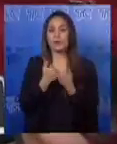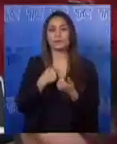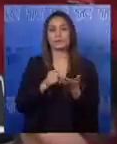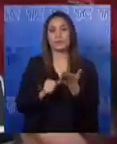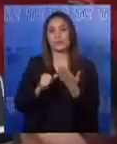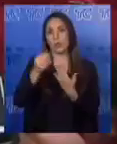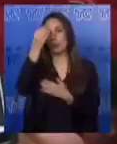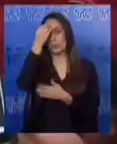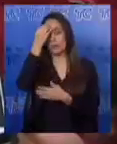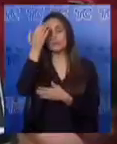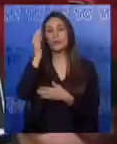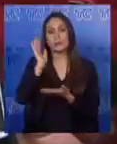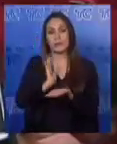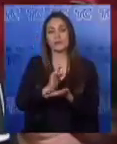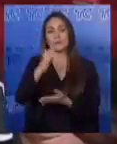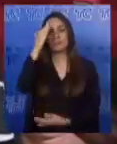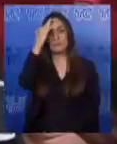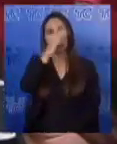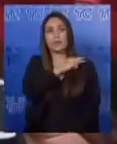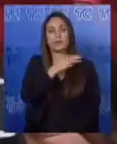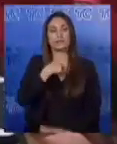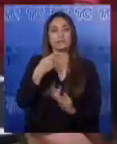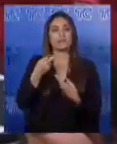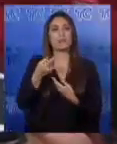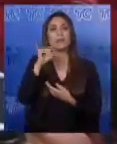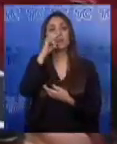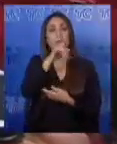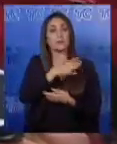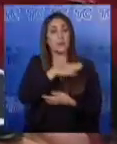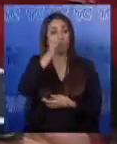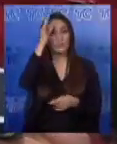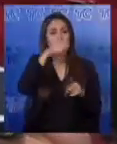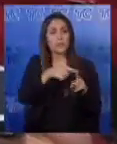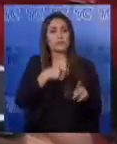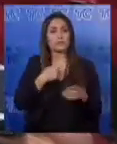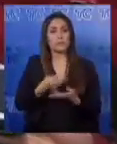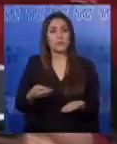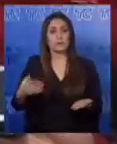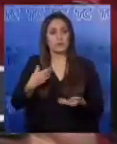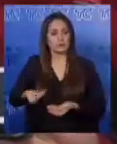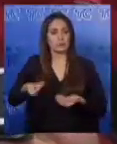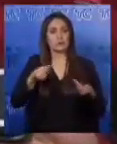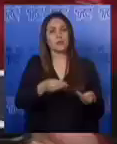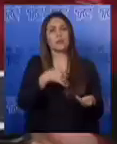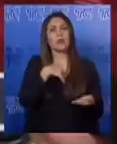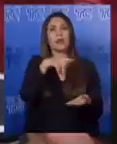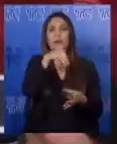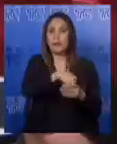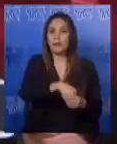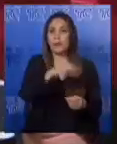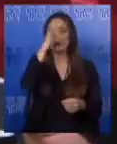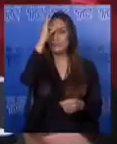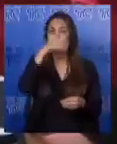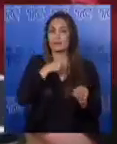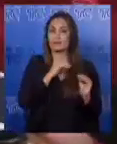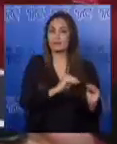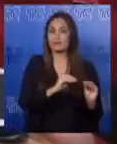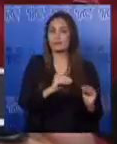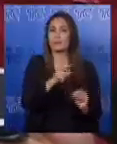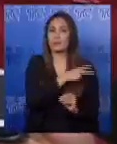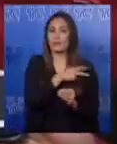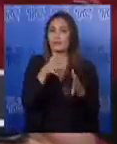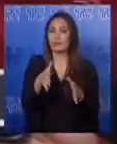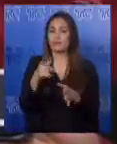salud del I las fuerzas armadas del hospital de las fuerzas armadas nosotros entregamos los materiales didácticos que se entrega a todos los niños y el nuestros docentes que son